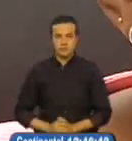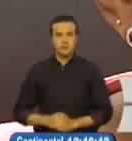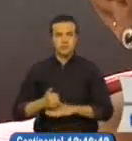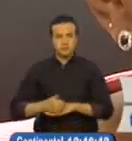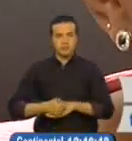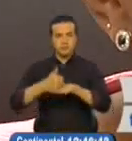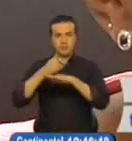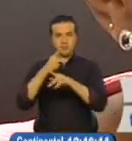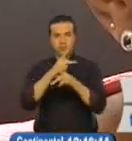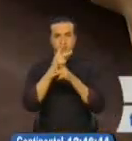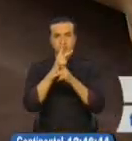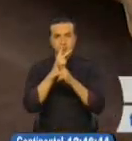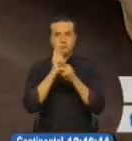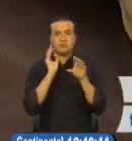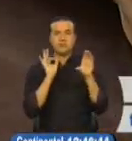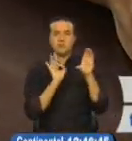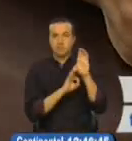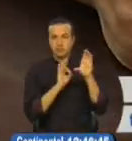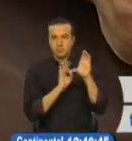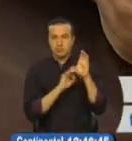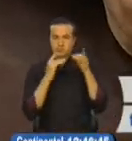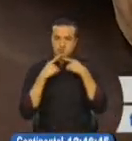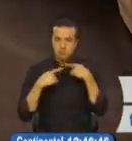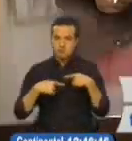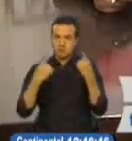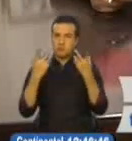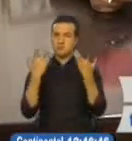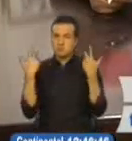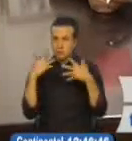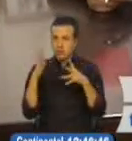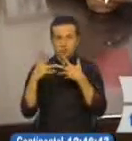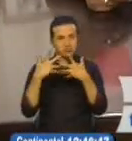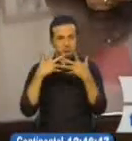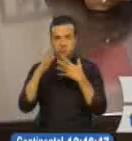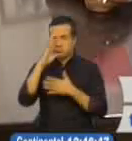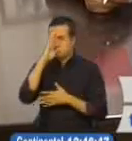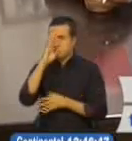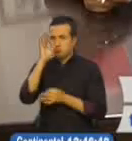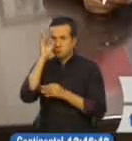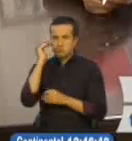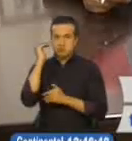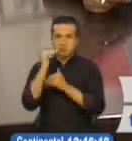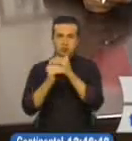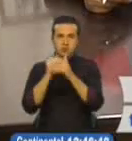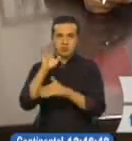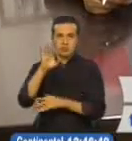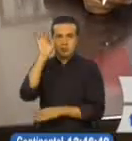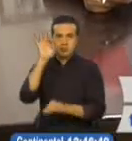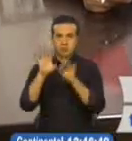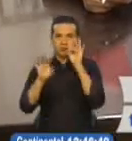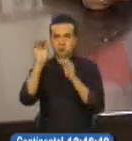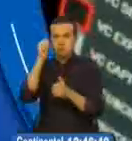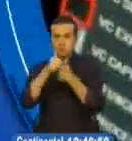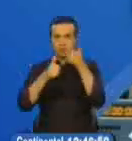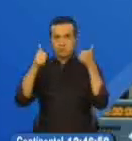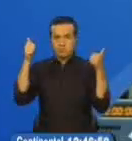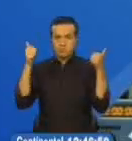titular del Consejo de Participación Ciudadana ratifica que existe transparencia en el proceso de selección de